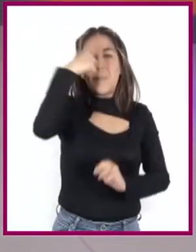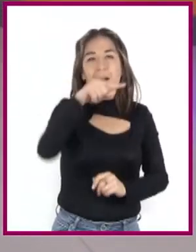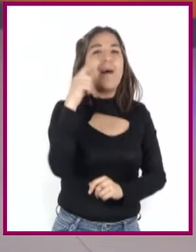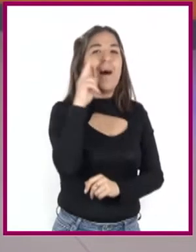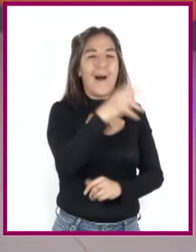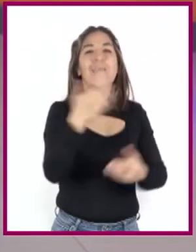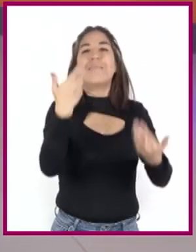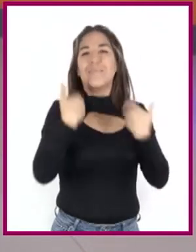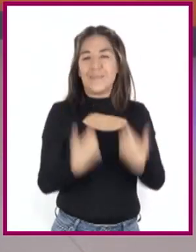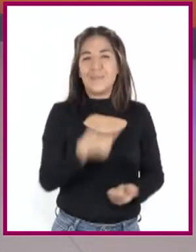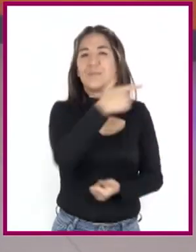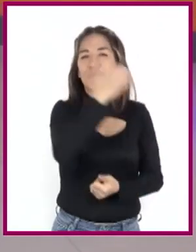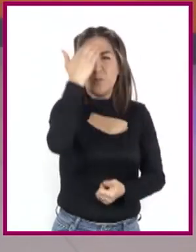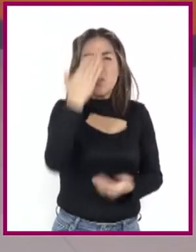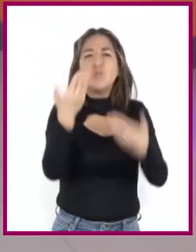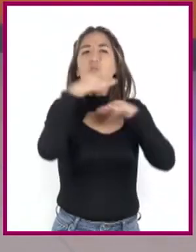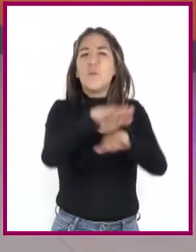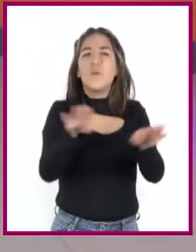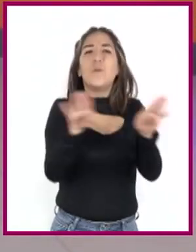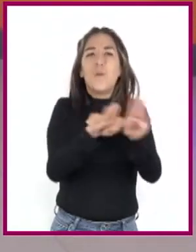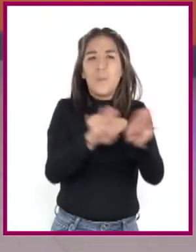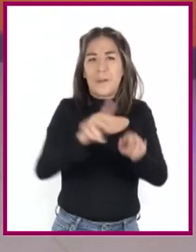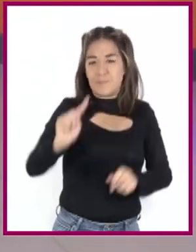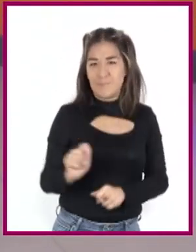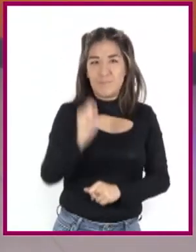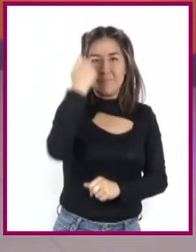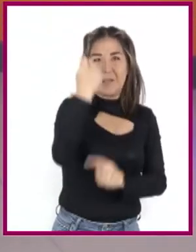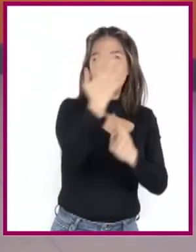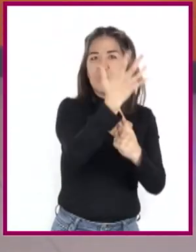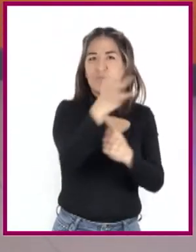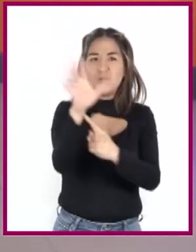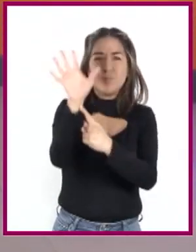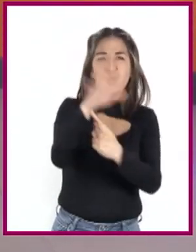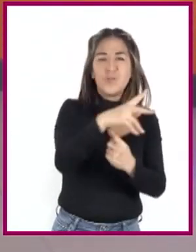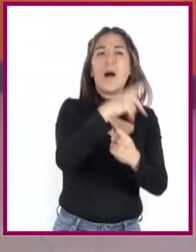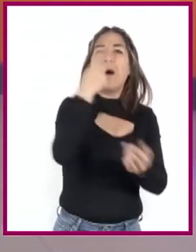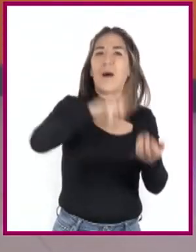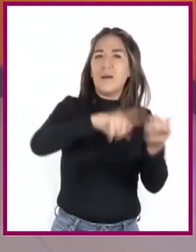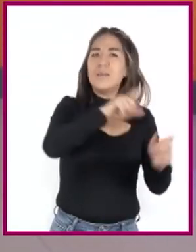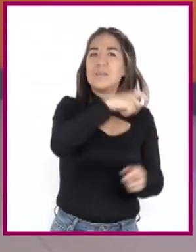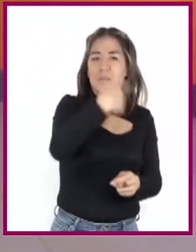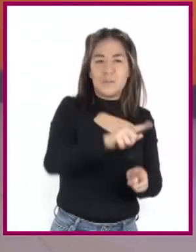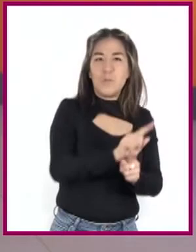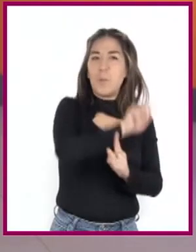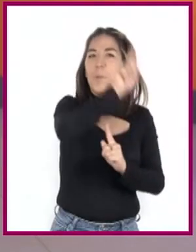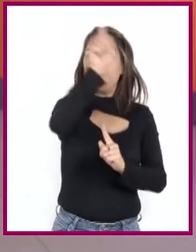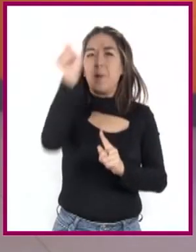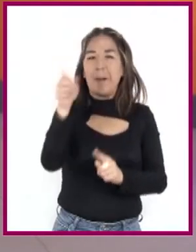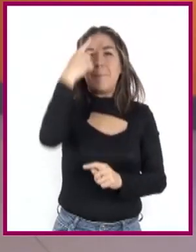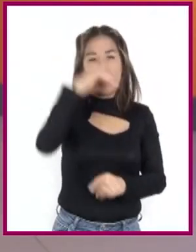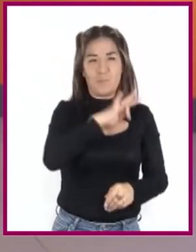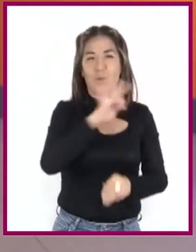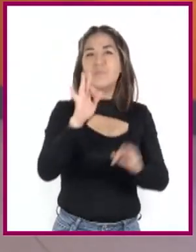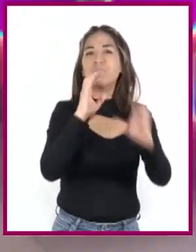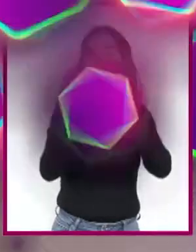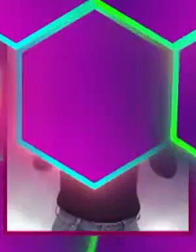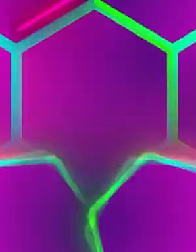poco más sobre cómo la tecnología satelital permite comunicarnos a lo largo y ancho del